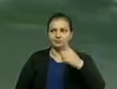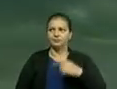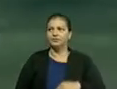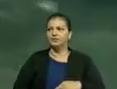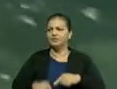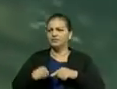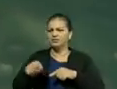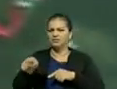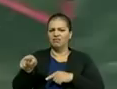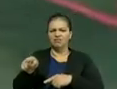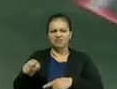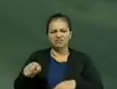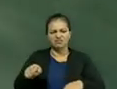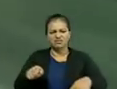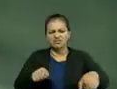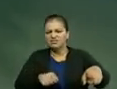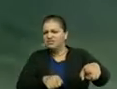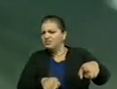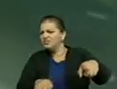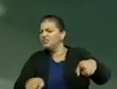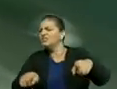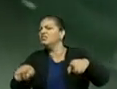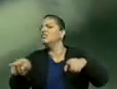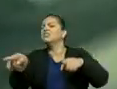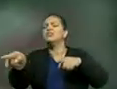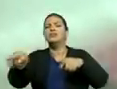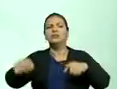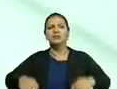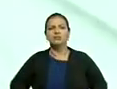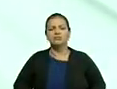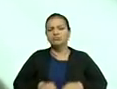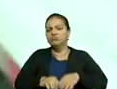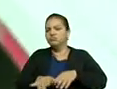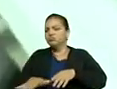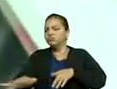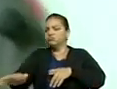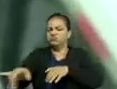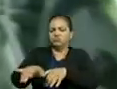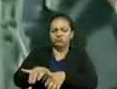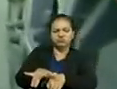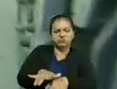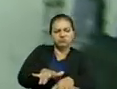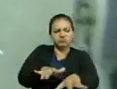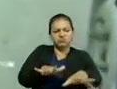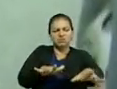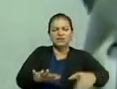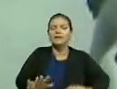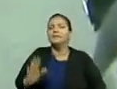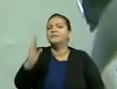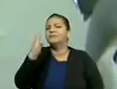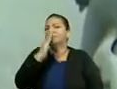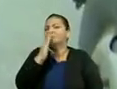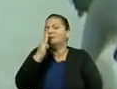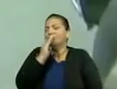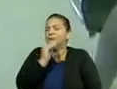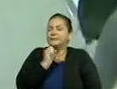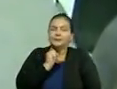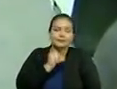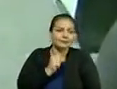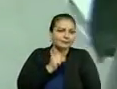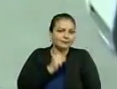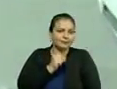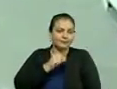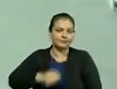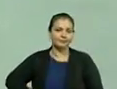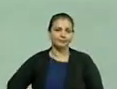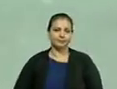riachuelos que siguen contaminando el ambiente, contaminando a las familias ecuatorianas, exactamente